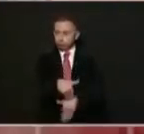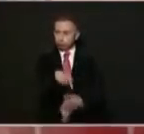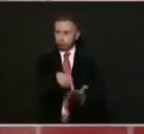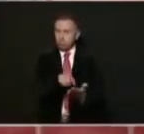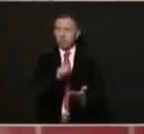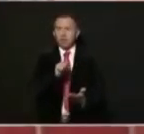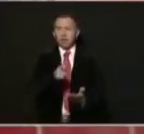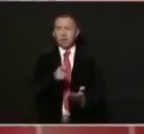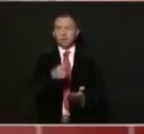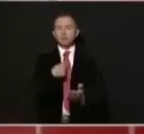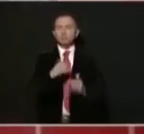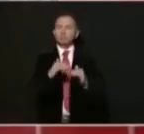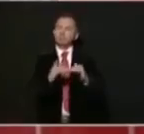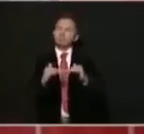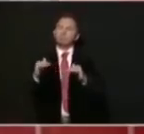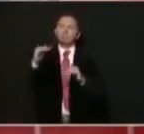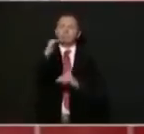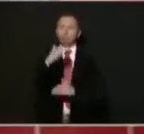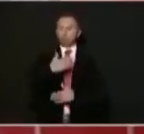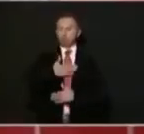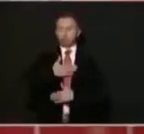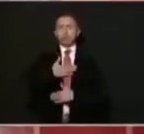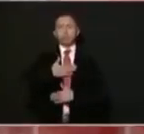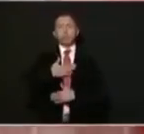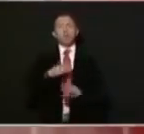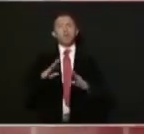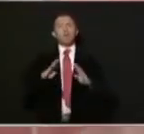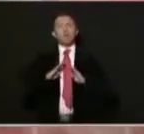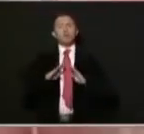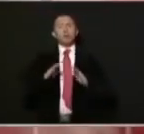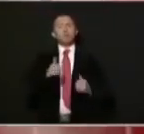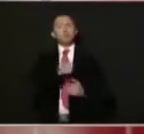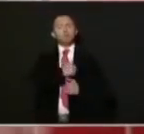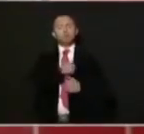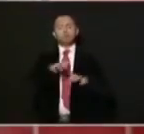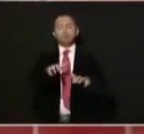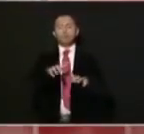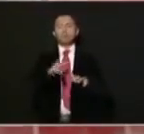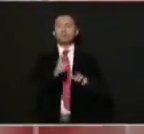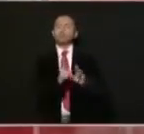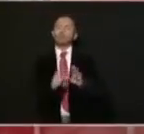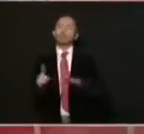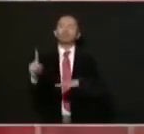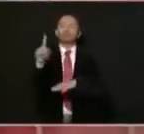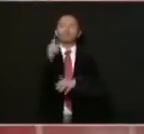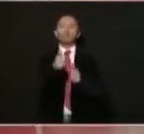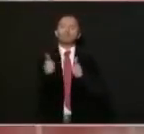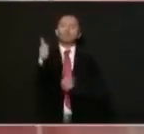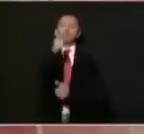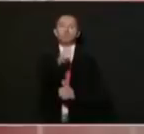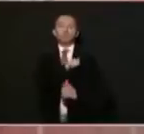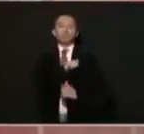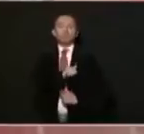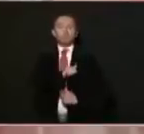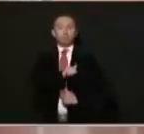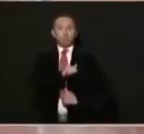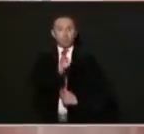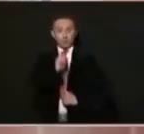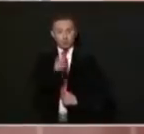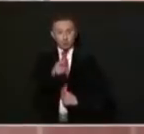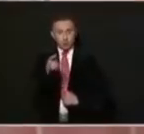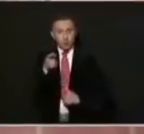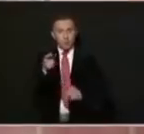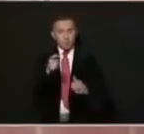Fuerzas Armadas y nunca dará la orden de que el ejército o la